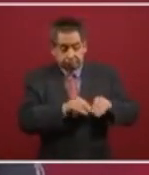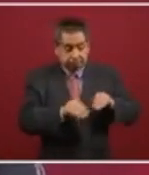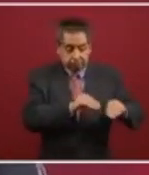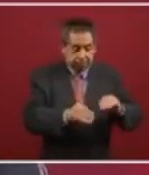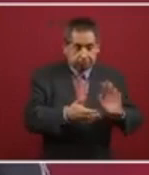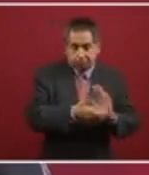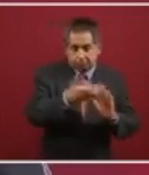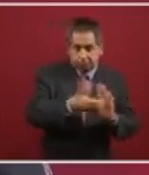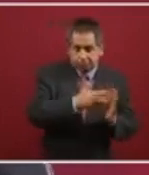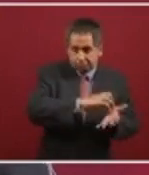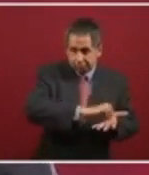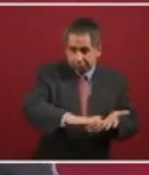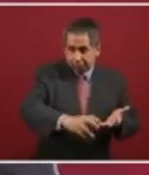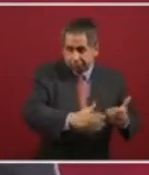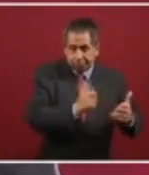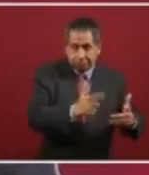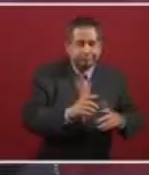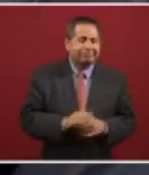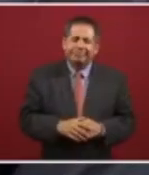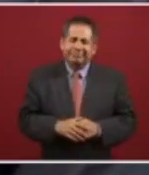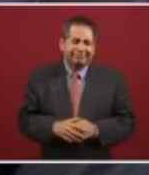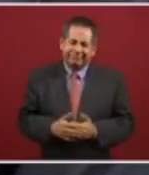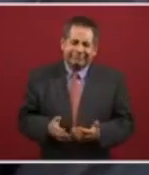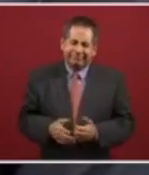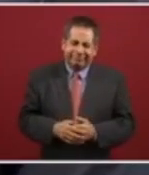moviendo tierra, o sea,